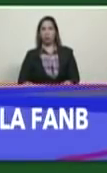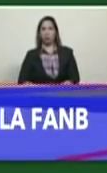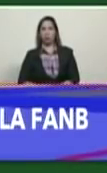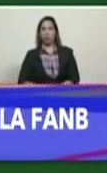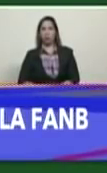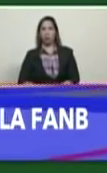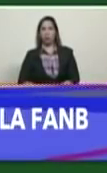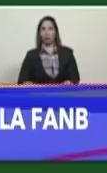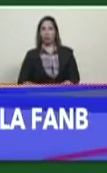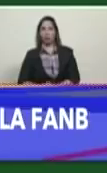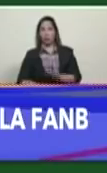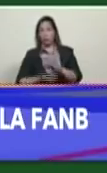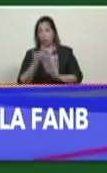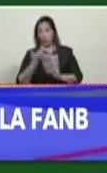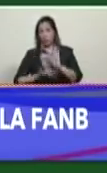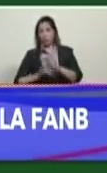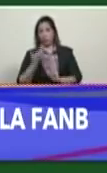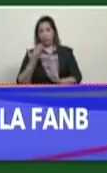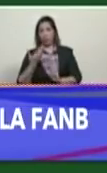Así que es importante,